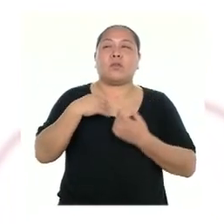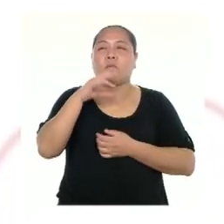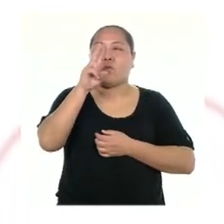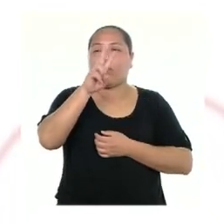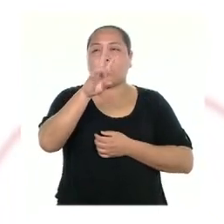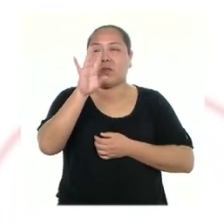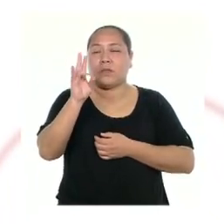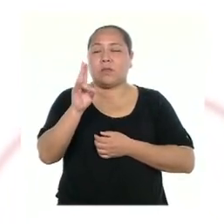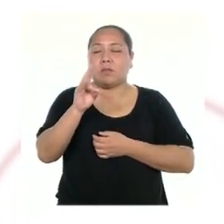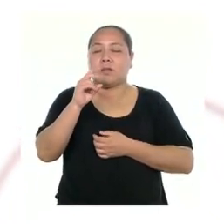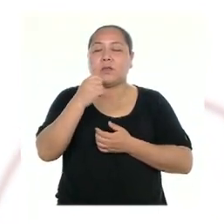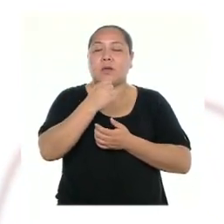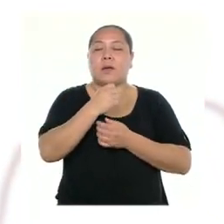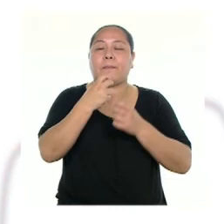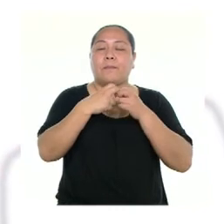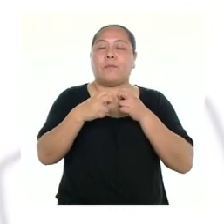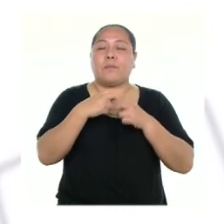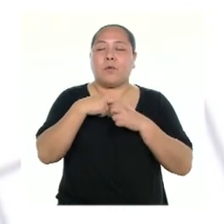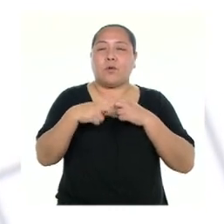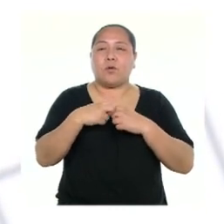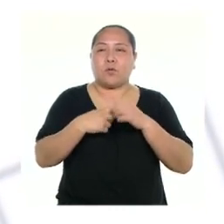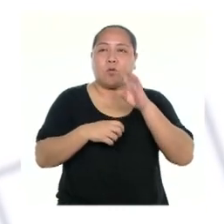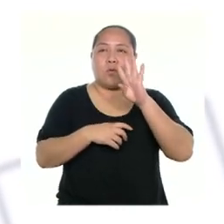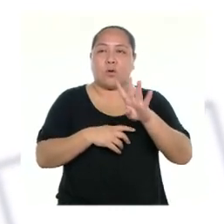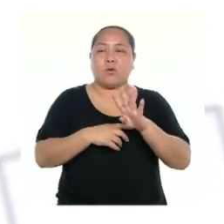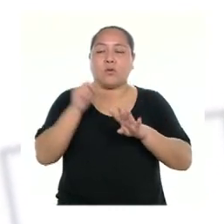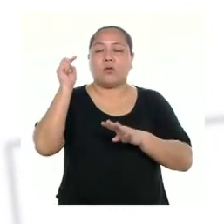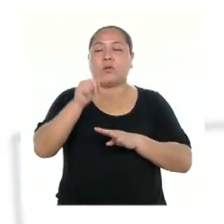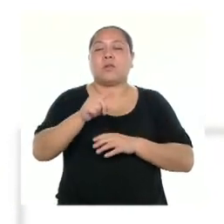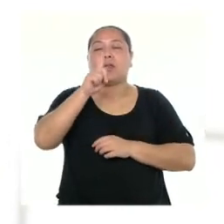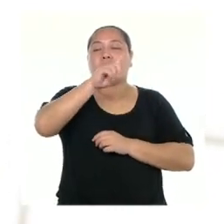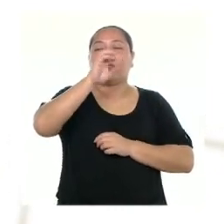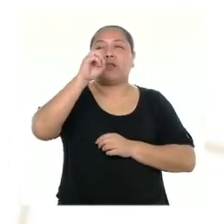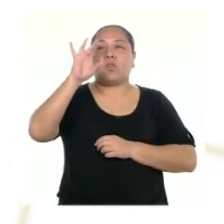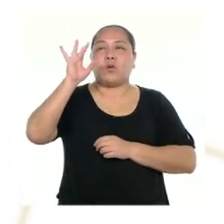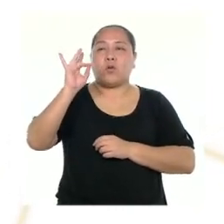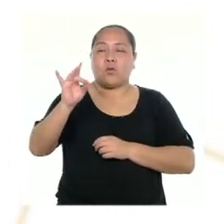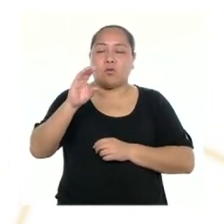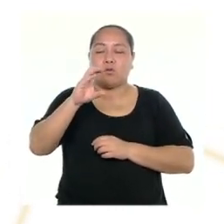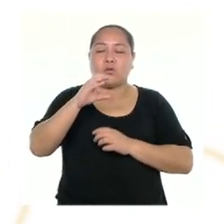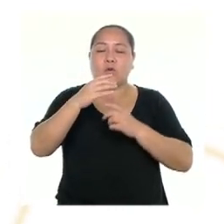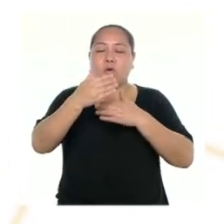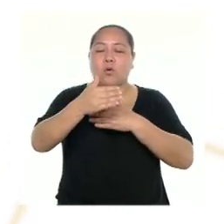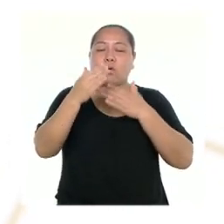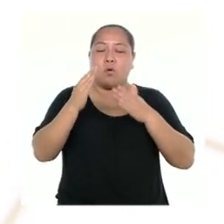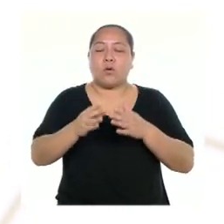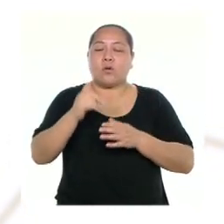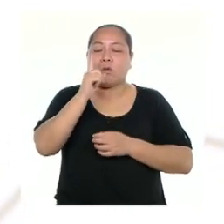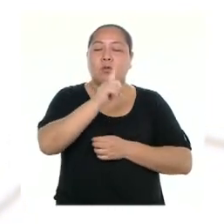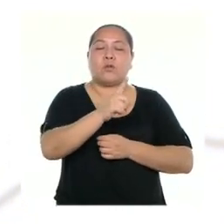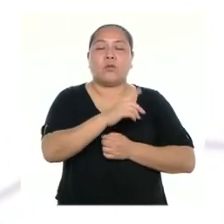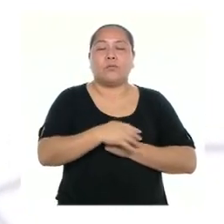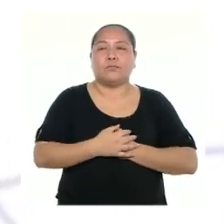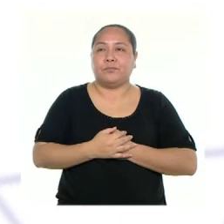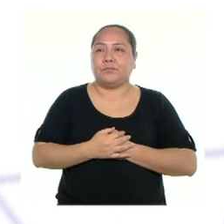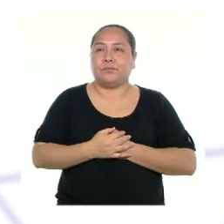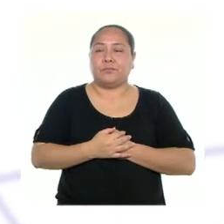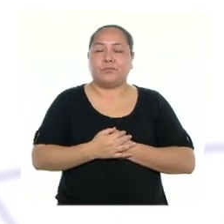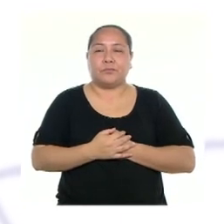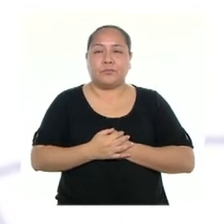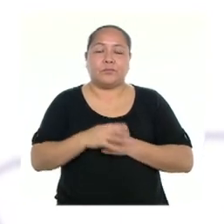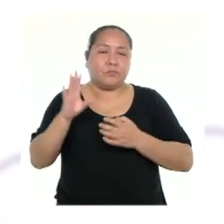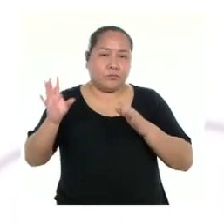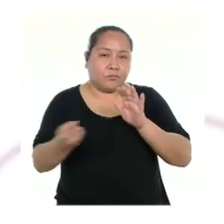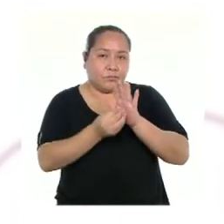27 por 4, que sería 108 cuadraditos de 100 kilómetros cuadrados cada uno. Como se